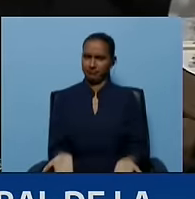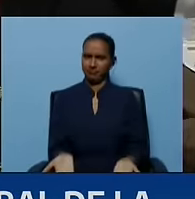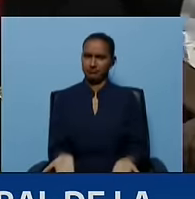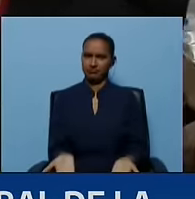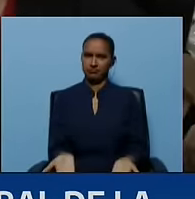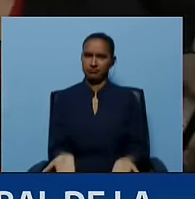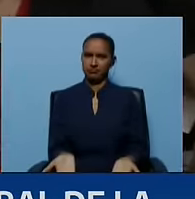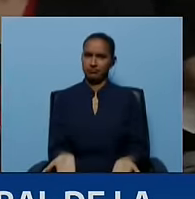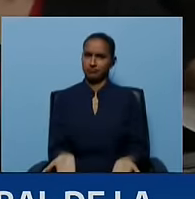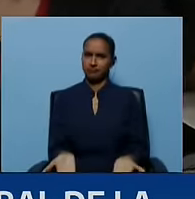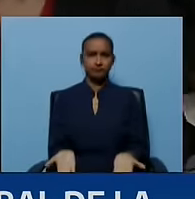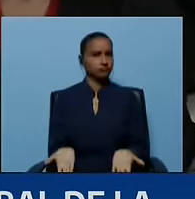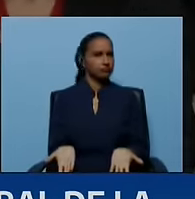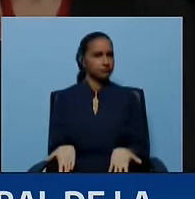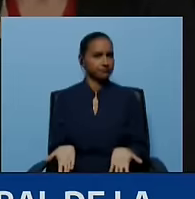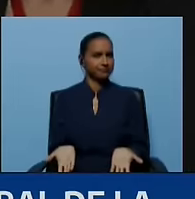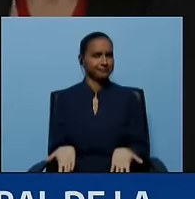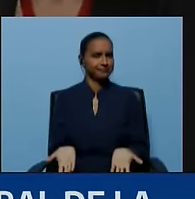¿Verdad?